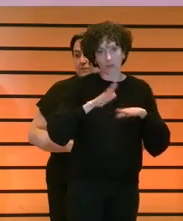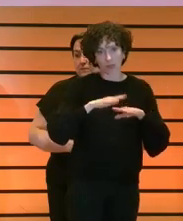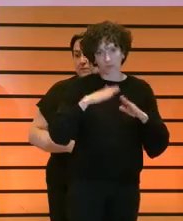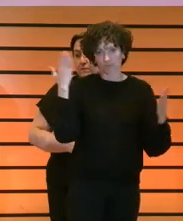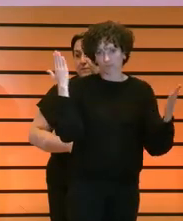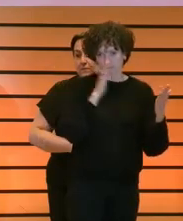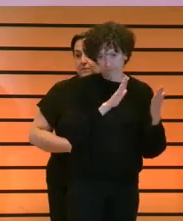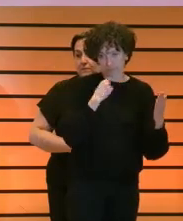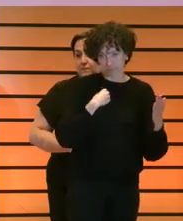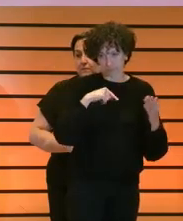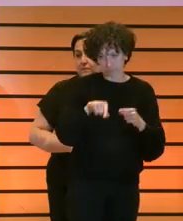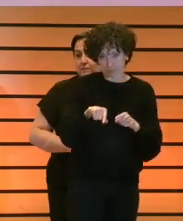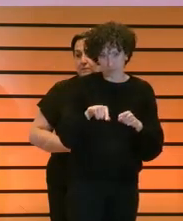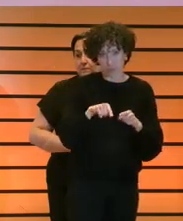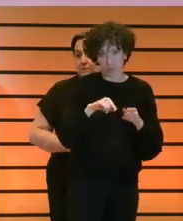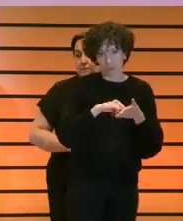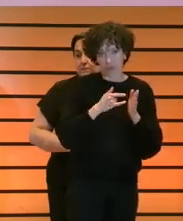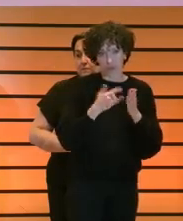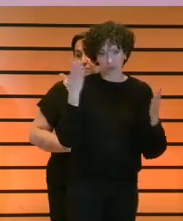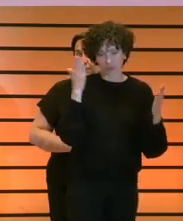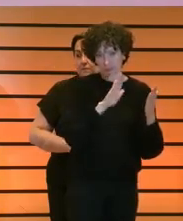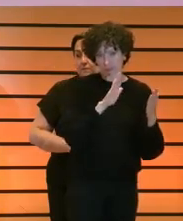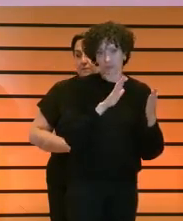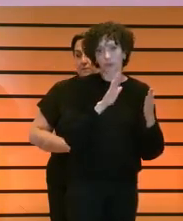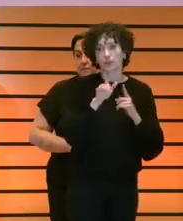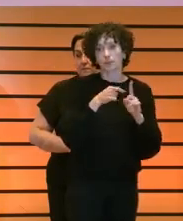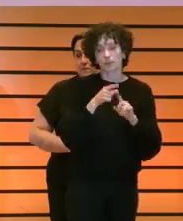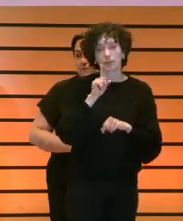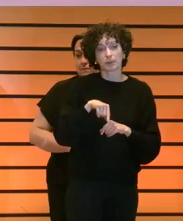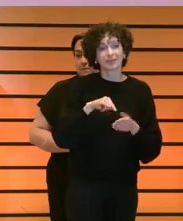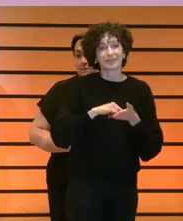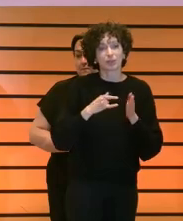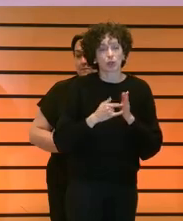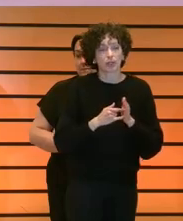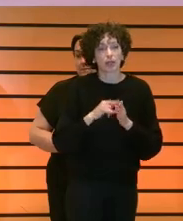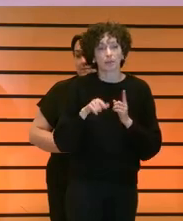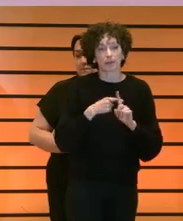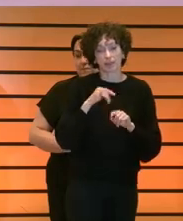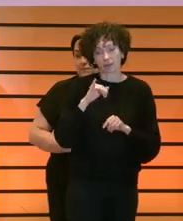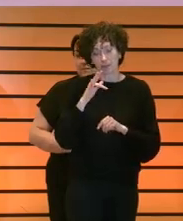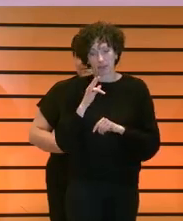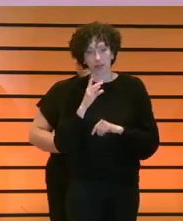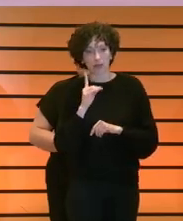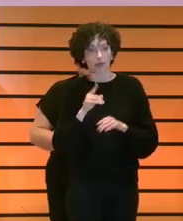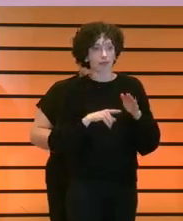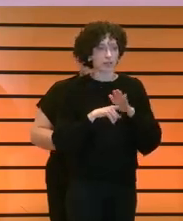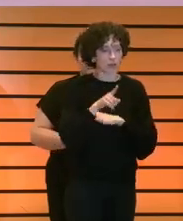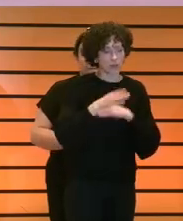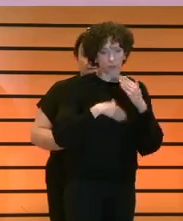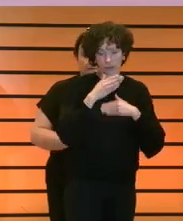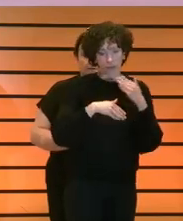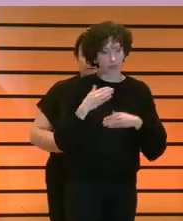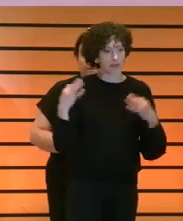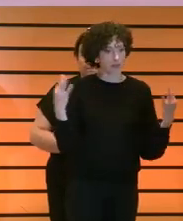cara por esos planteamientos. Y por supuesto, la tecnología, la I+D, los desarrollos tienen que